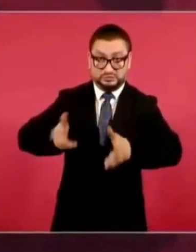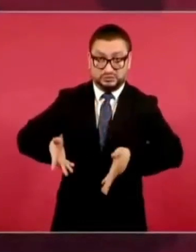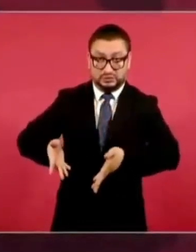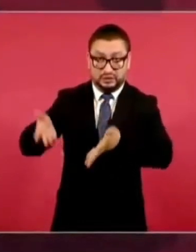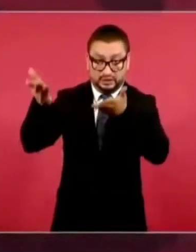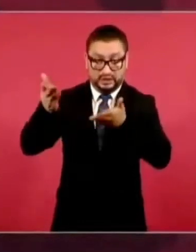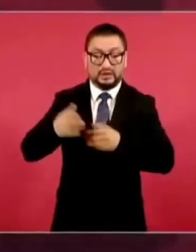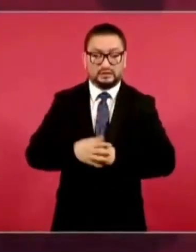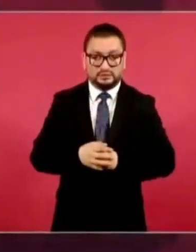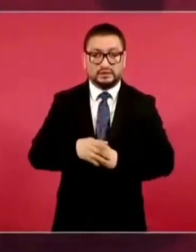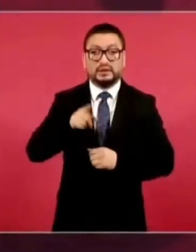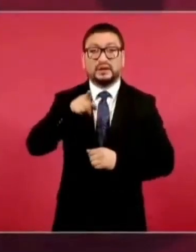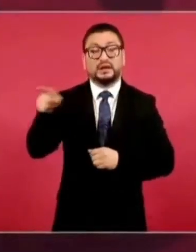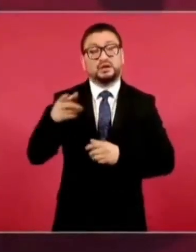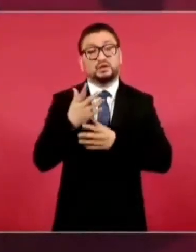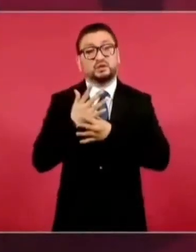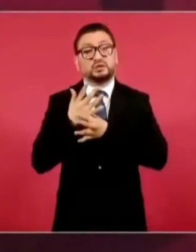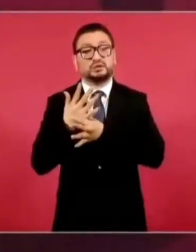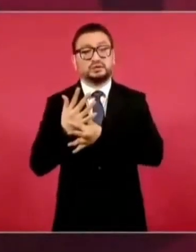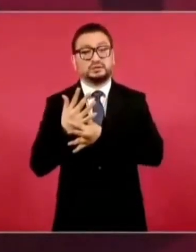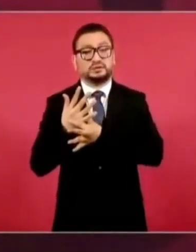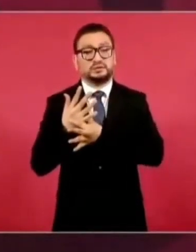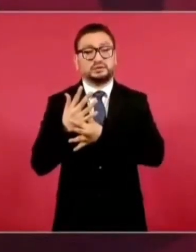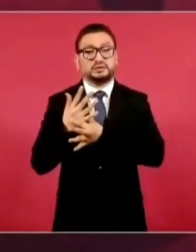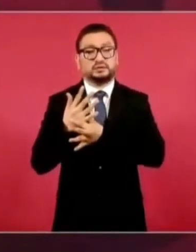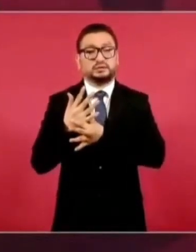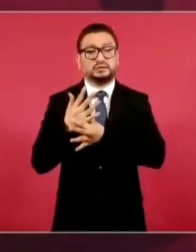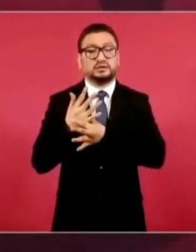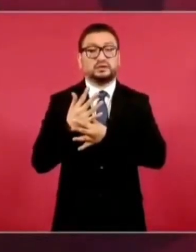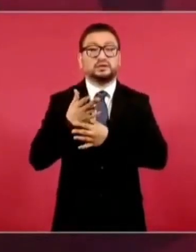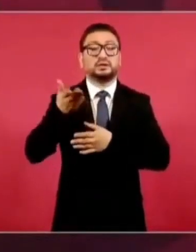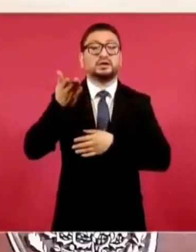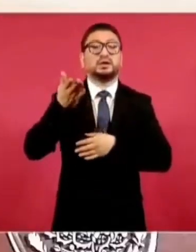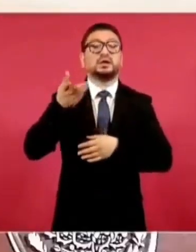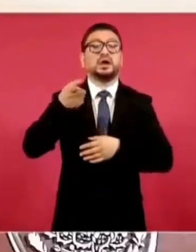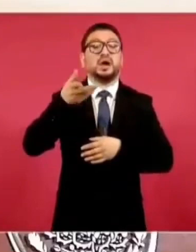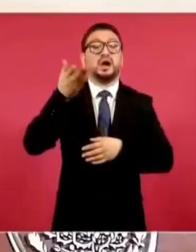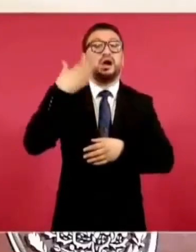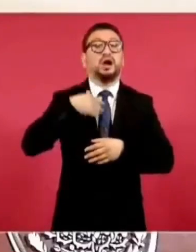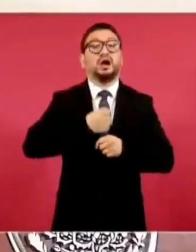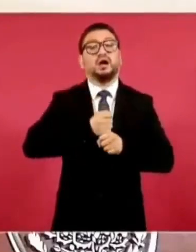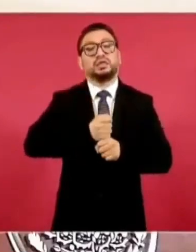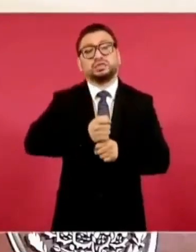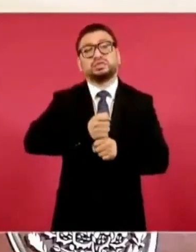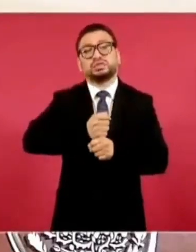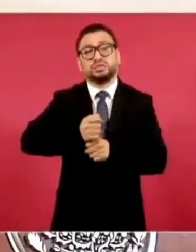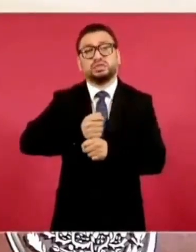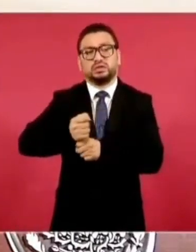y que habían declarado que los habían torturado,